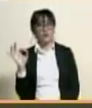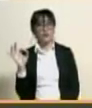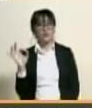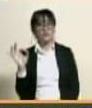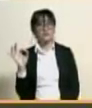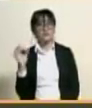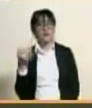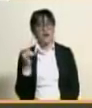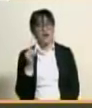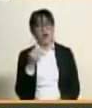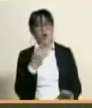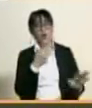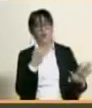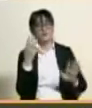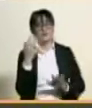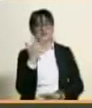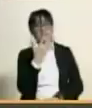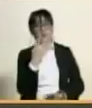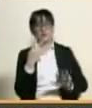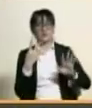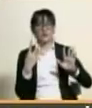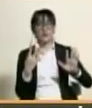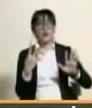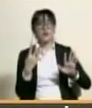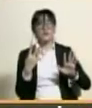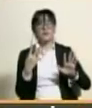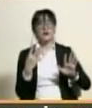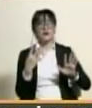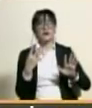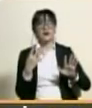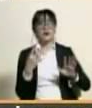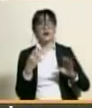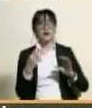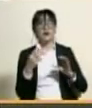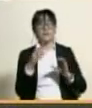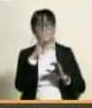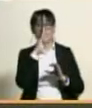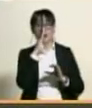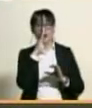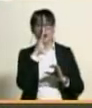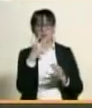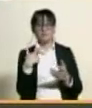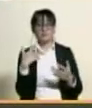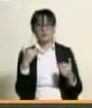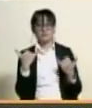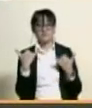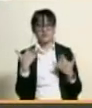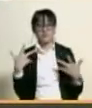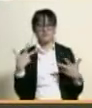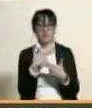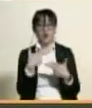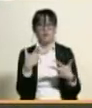tiene 959 cuentas de las cuentas que hemos bloqueado,